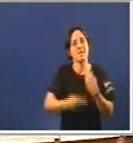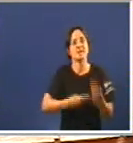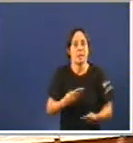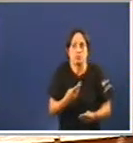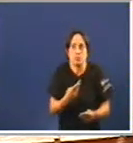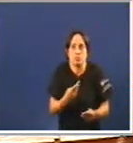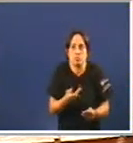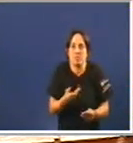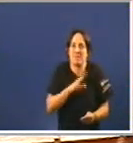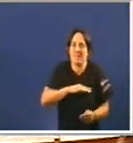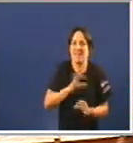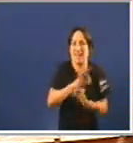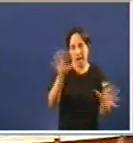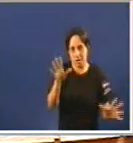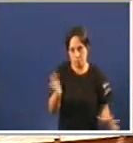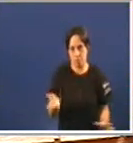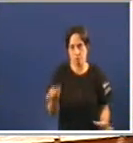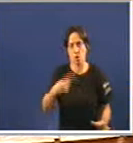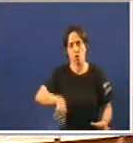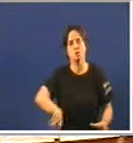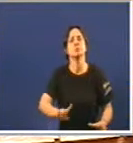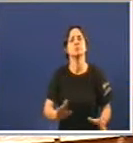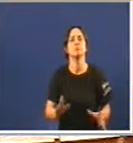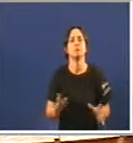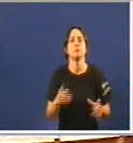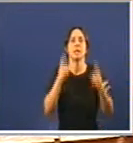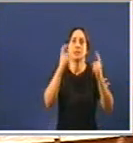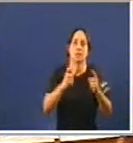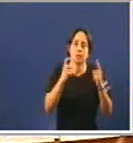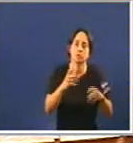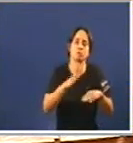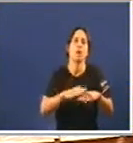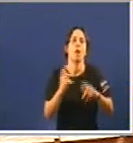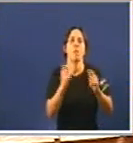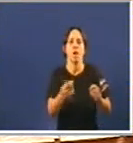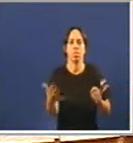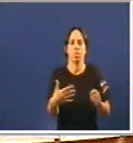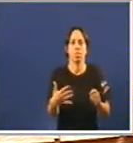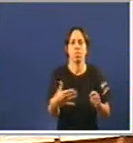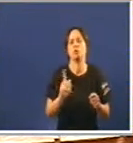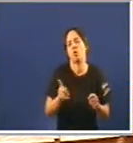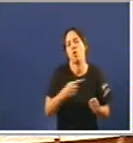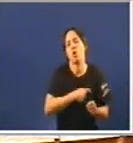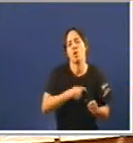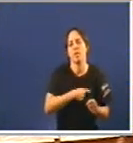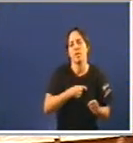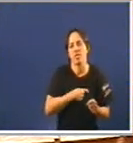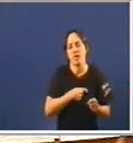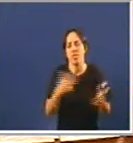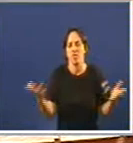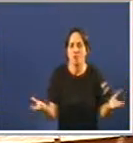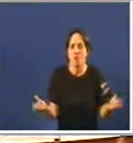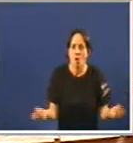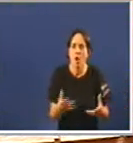claro e que, a pesar diso, os intentos por intentar desmerecer non só o Comité de Folga e o Comité de Empresa, sino